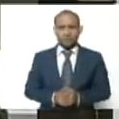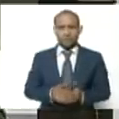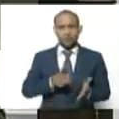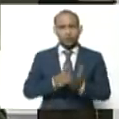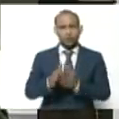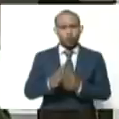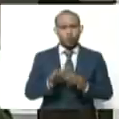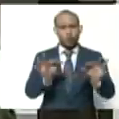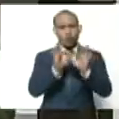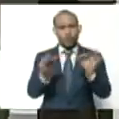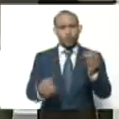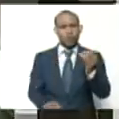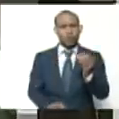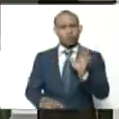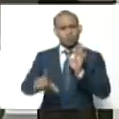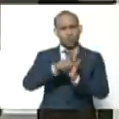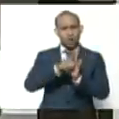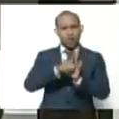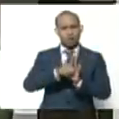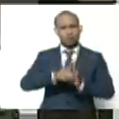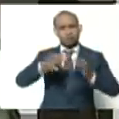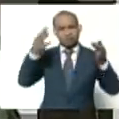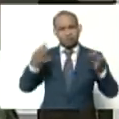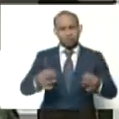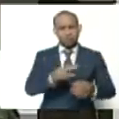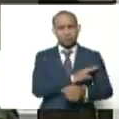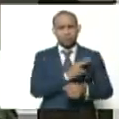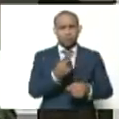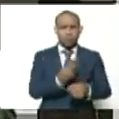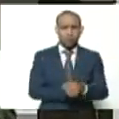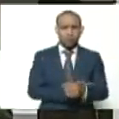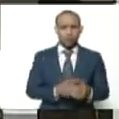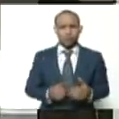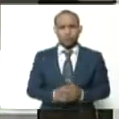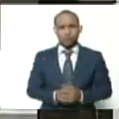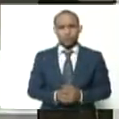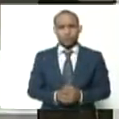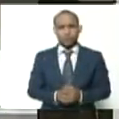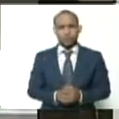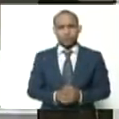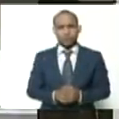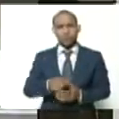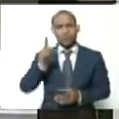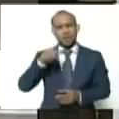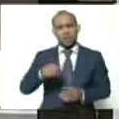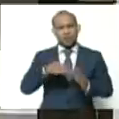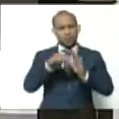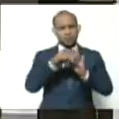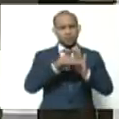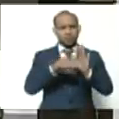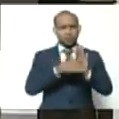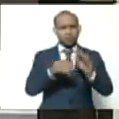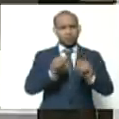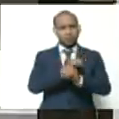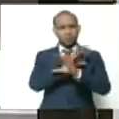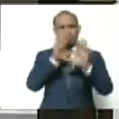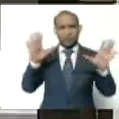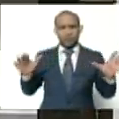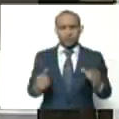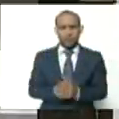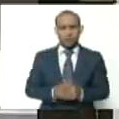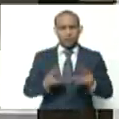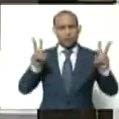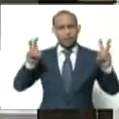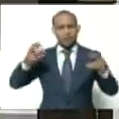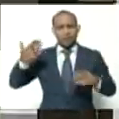legítimo, legal, constitucional, soberano, poderoso, y además con una agenda muy clara de los